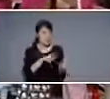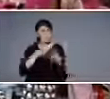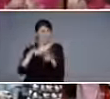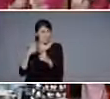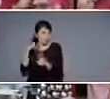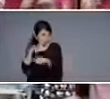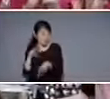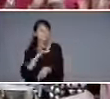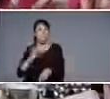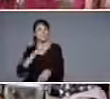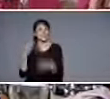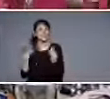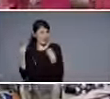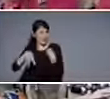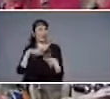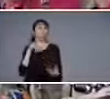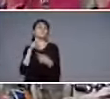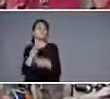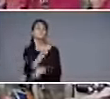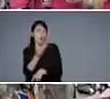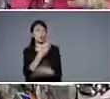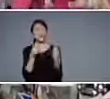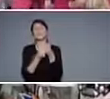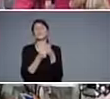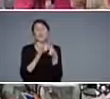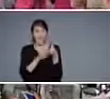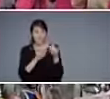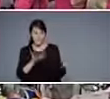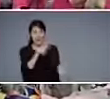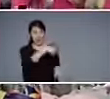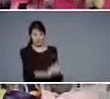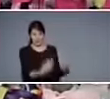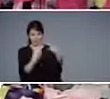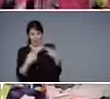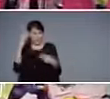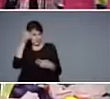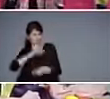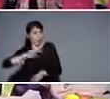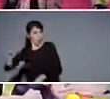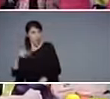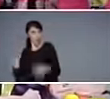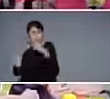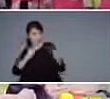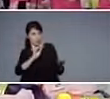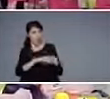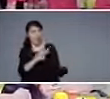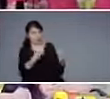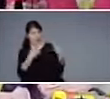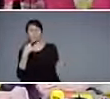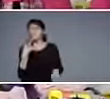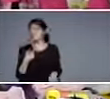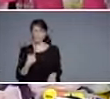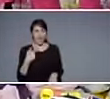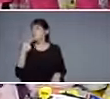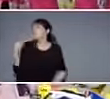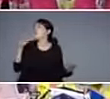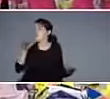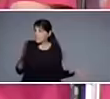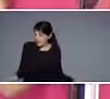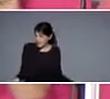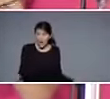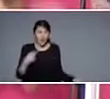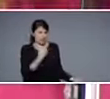que vive en Guamasa. ¿Qué dices? Sí, pero me pilló con otro en su casa. Oh, bueno, estaba un día y me dice, tía, ¿qué